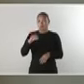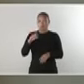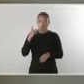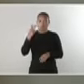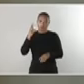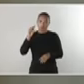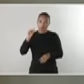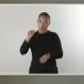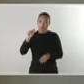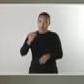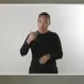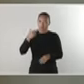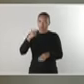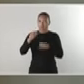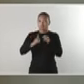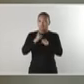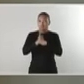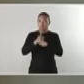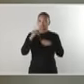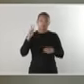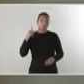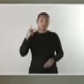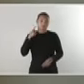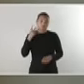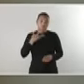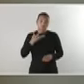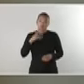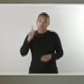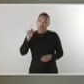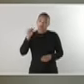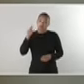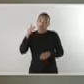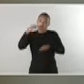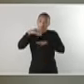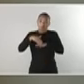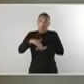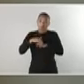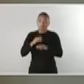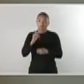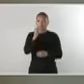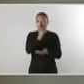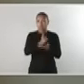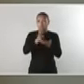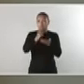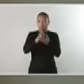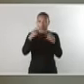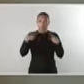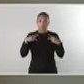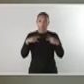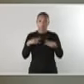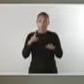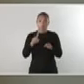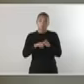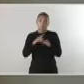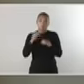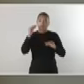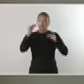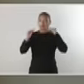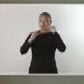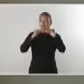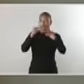y siete años de los señores de los partidos han sido los ciudadanos en este debate que si voy a ganar yo como